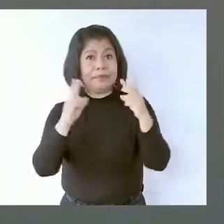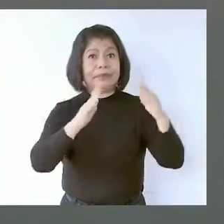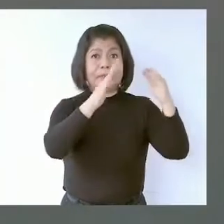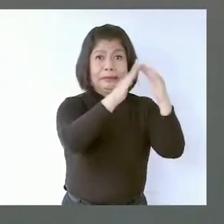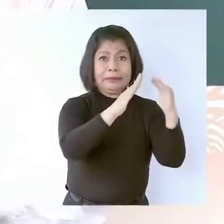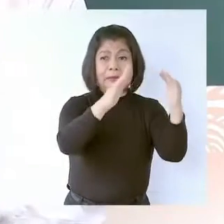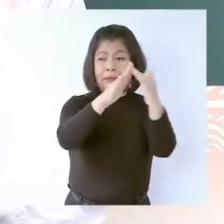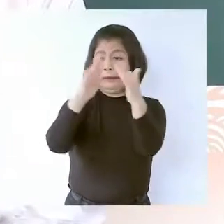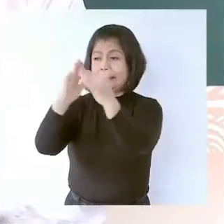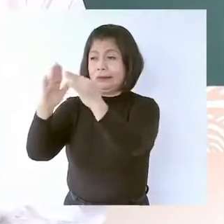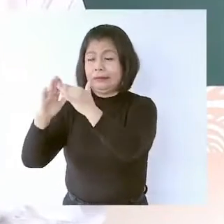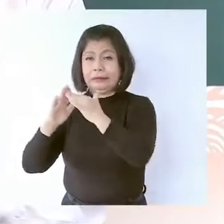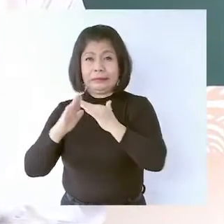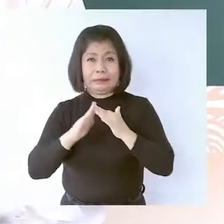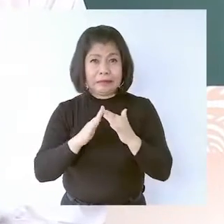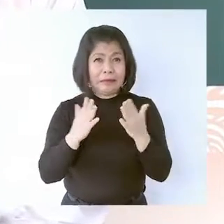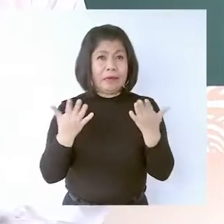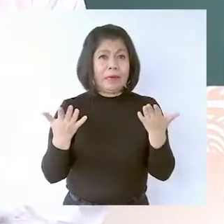entonces,